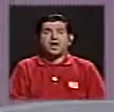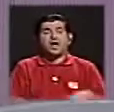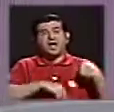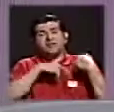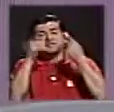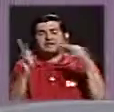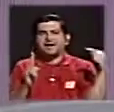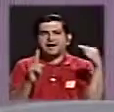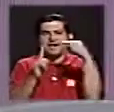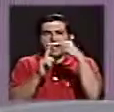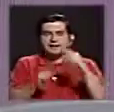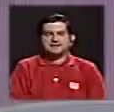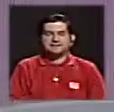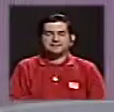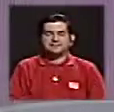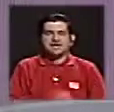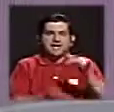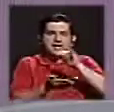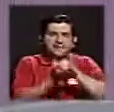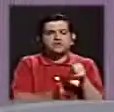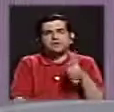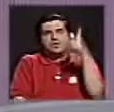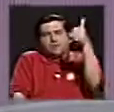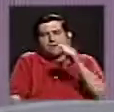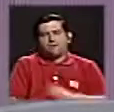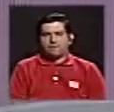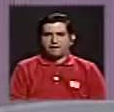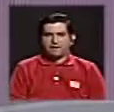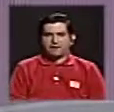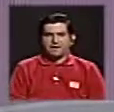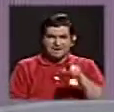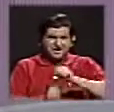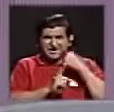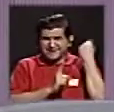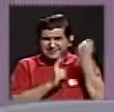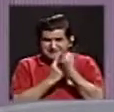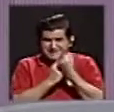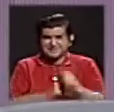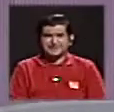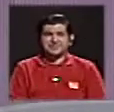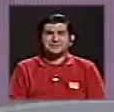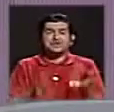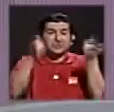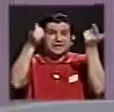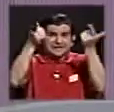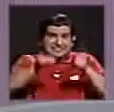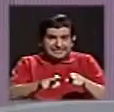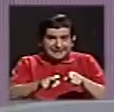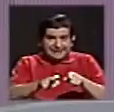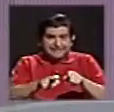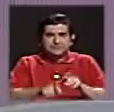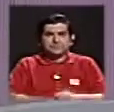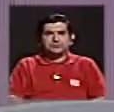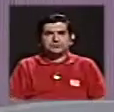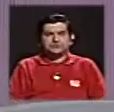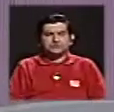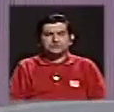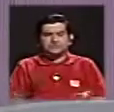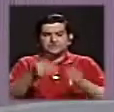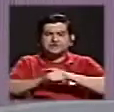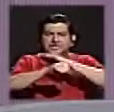traslados hasta San José, hasta La Juela, y eso inclusive en casos